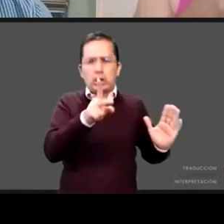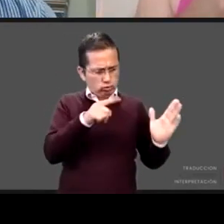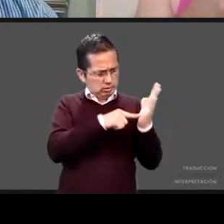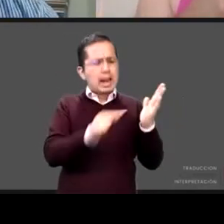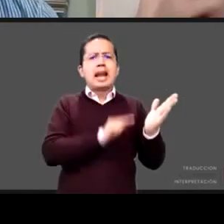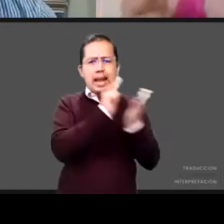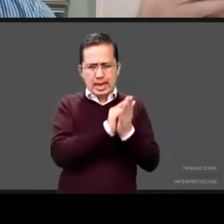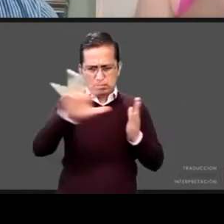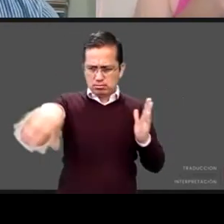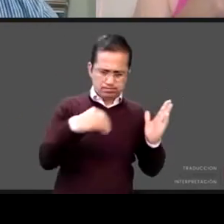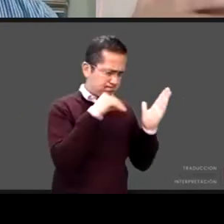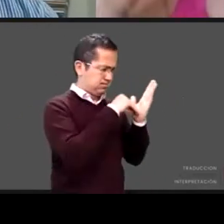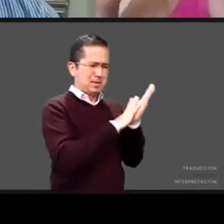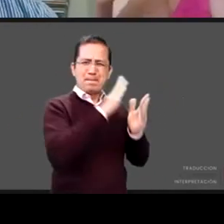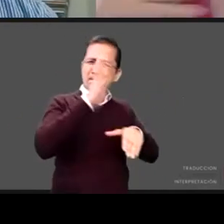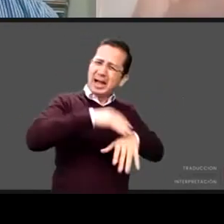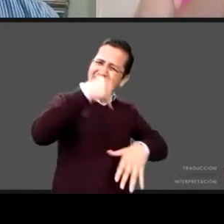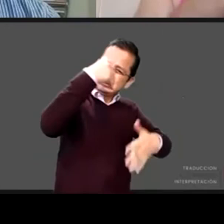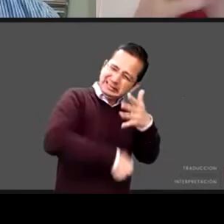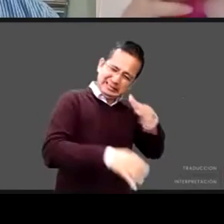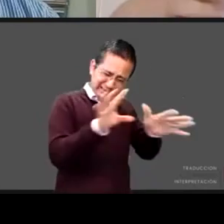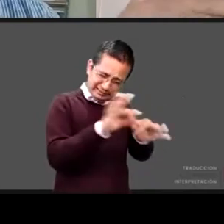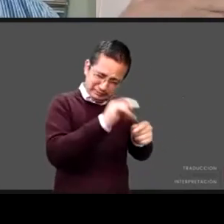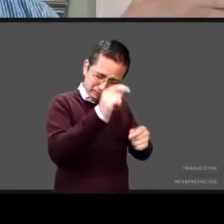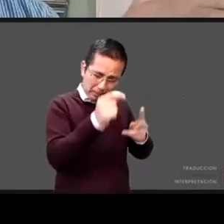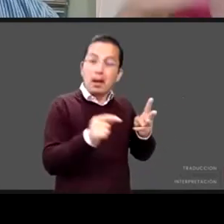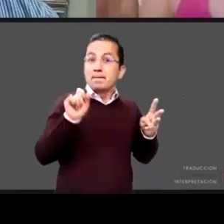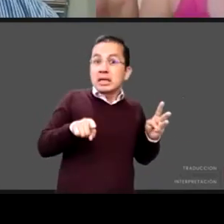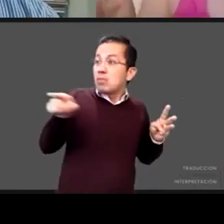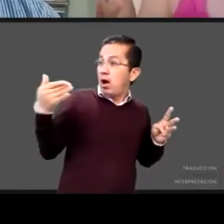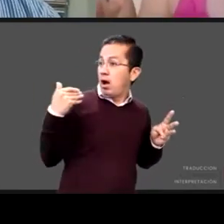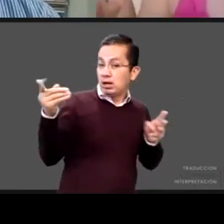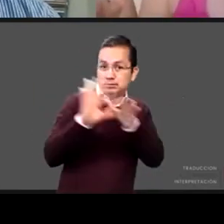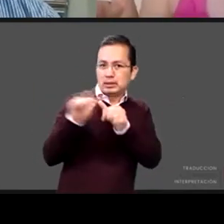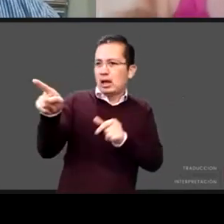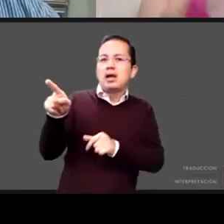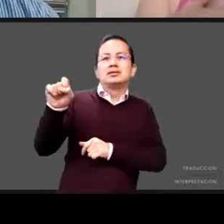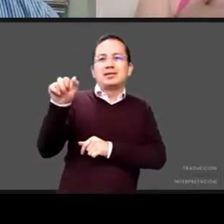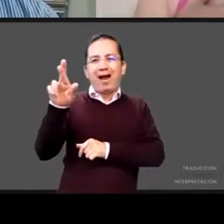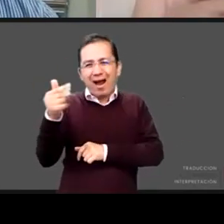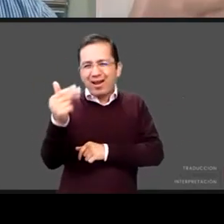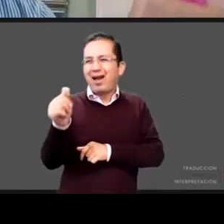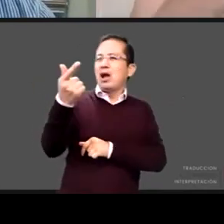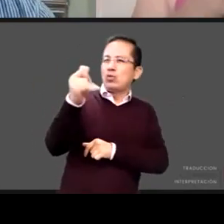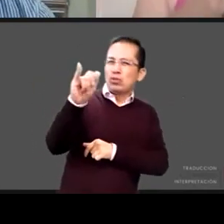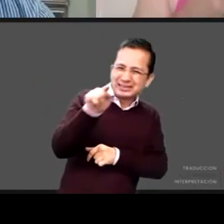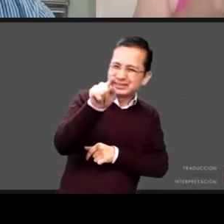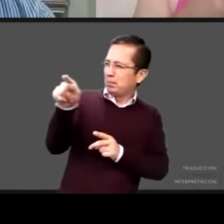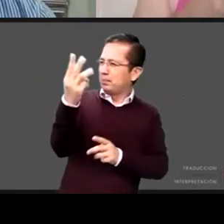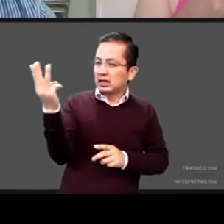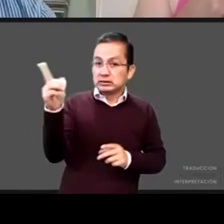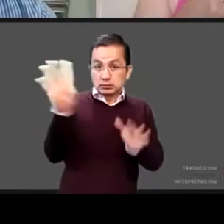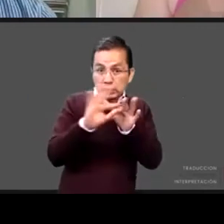explicaban tanto Leo como Sara, como Gaudencio, este catálogo de tortura que yo digo es la